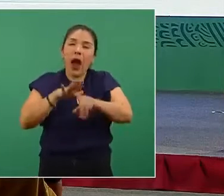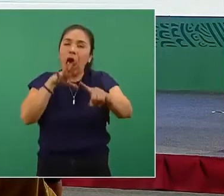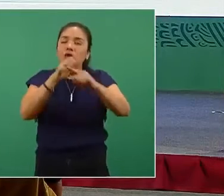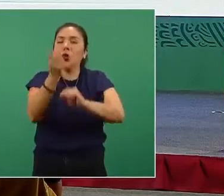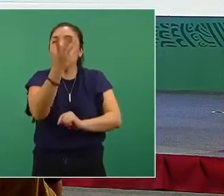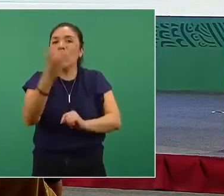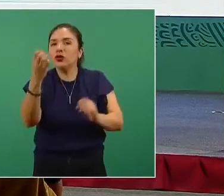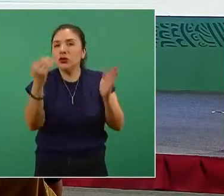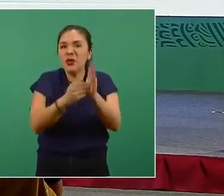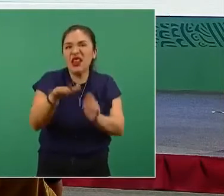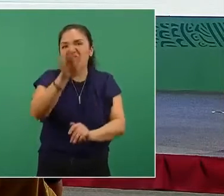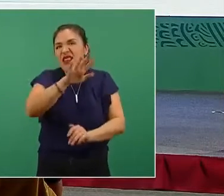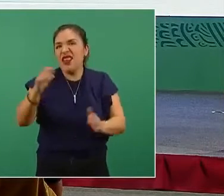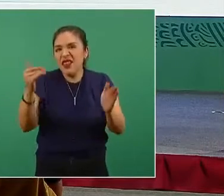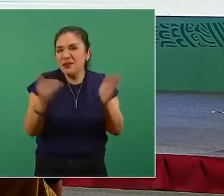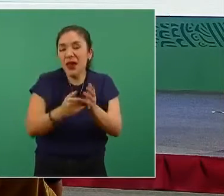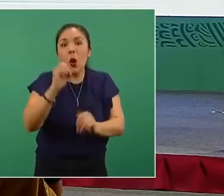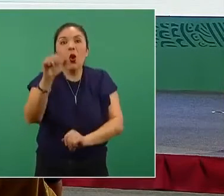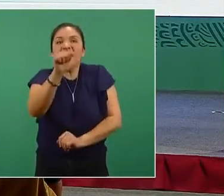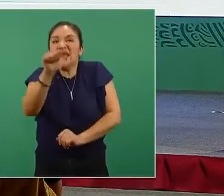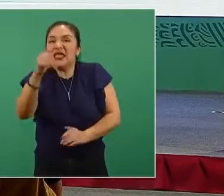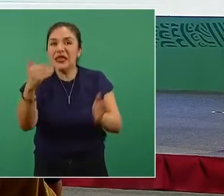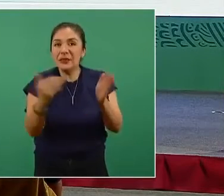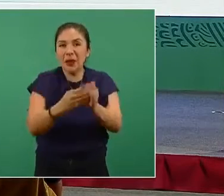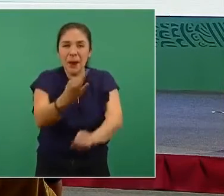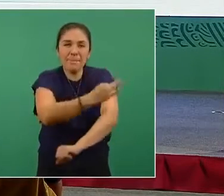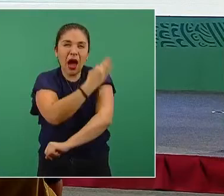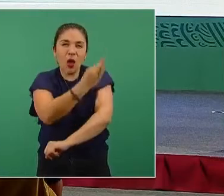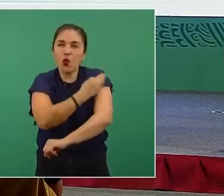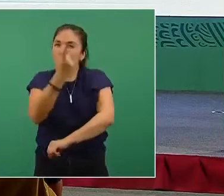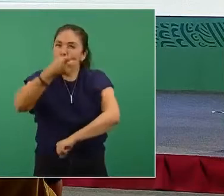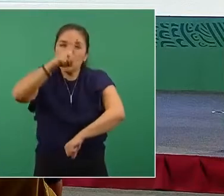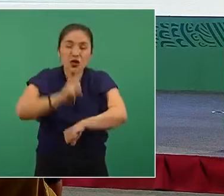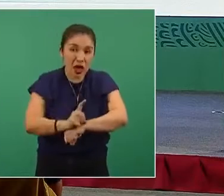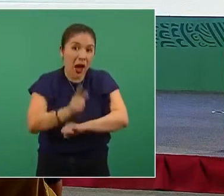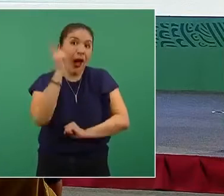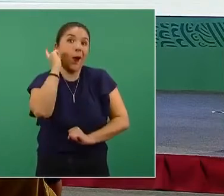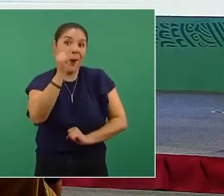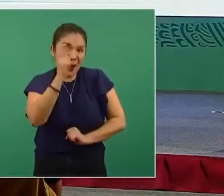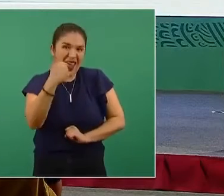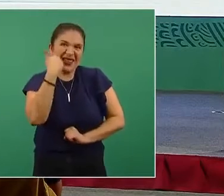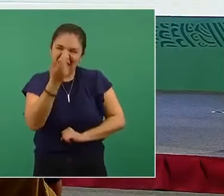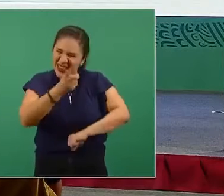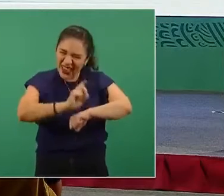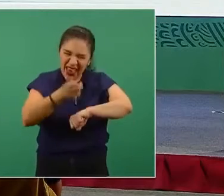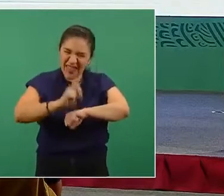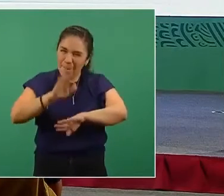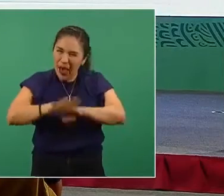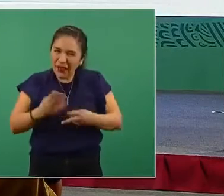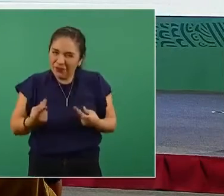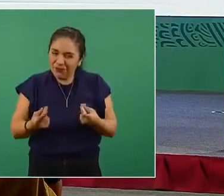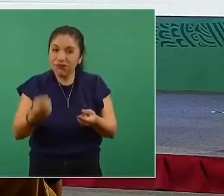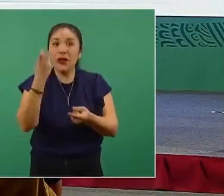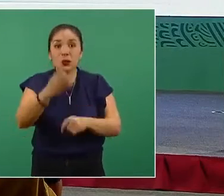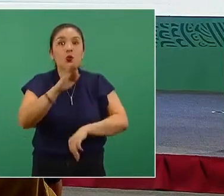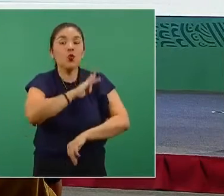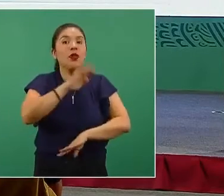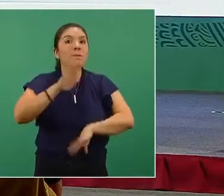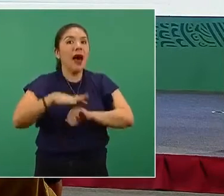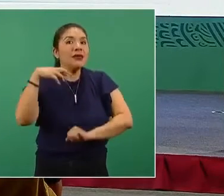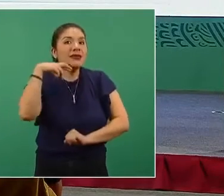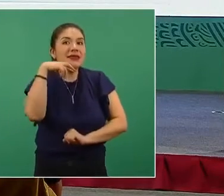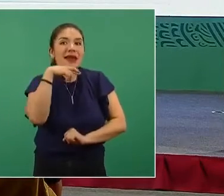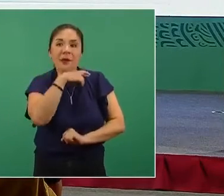400.000, 500.000, quizás 600.000 dosis aplicadas diariamente, con lo cual vamos a tener un avance mucho